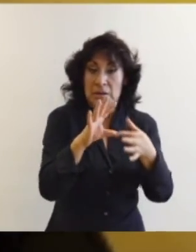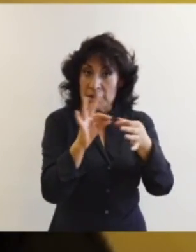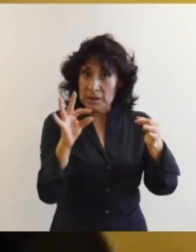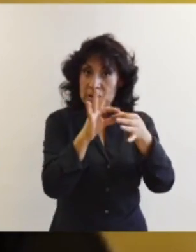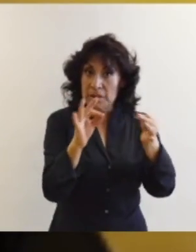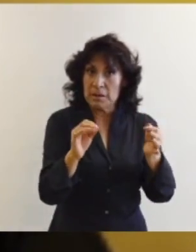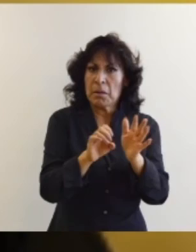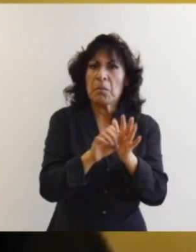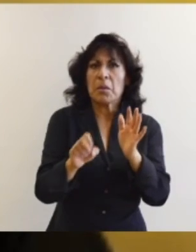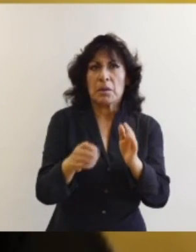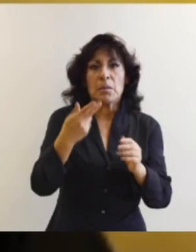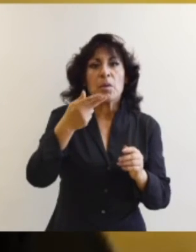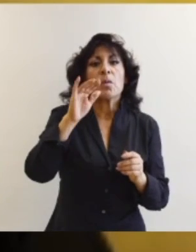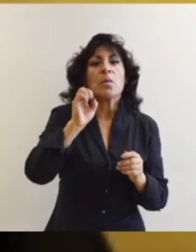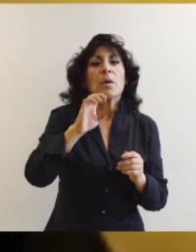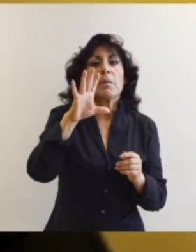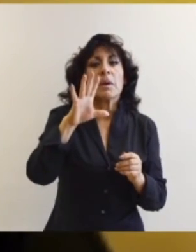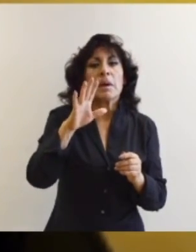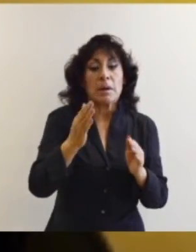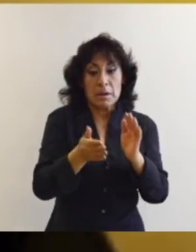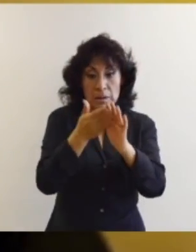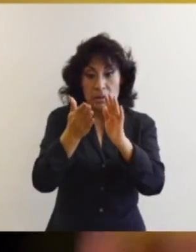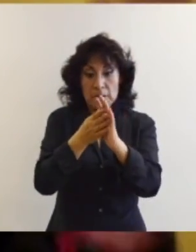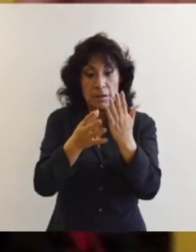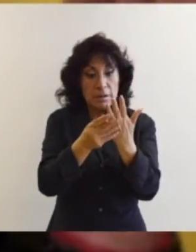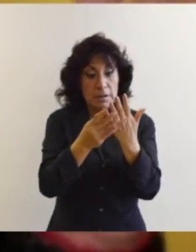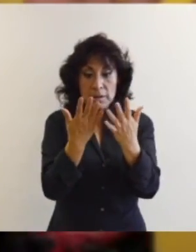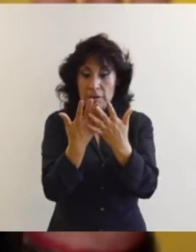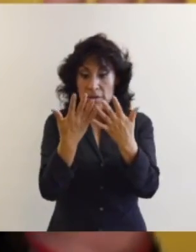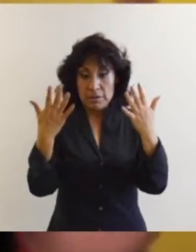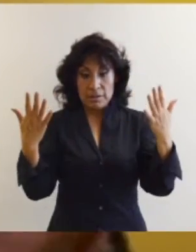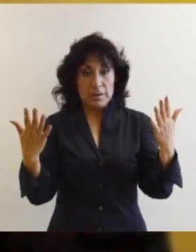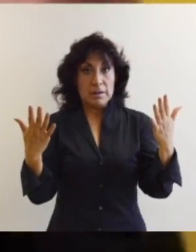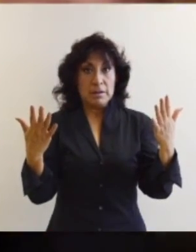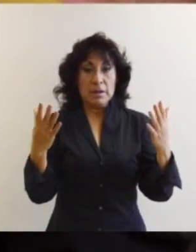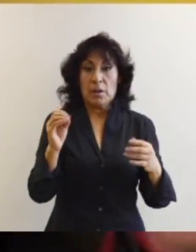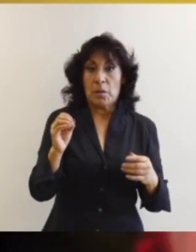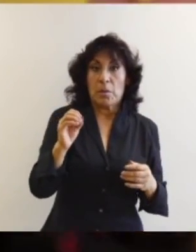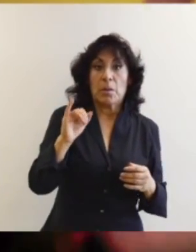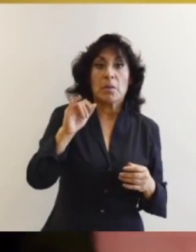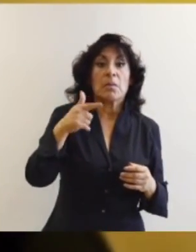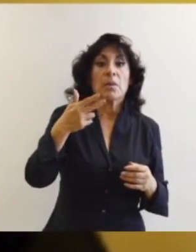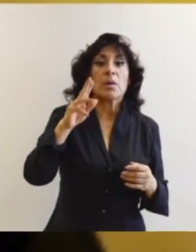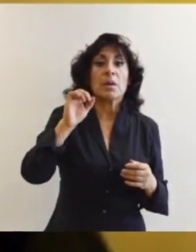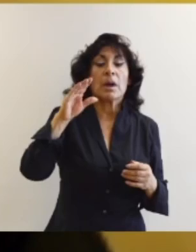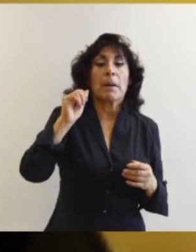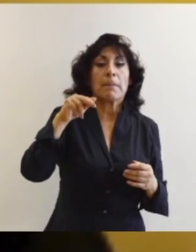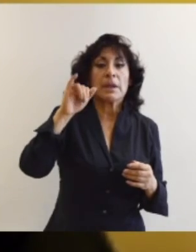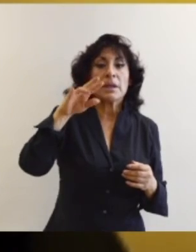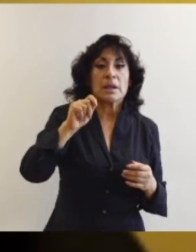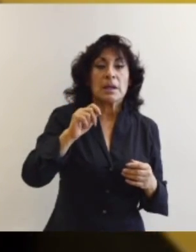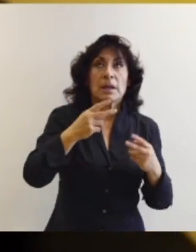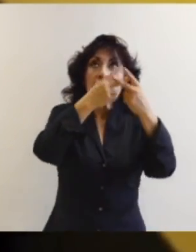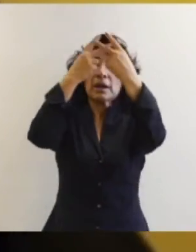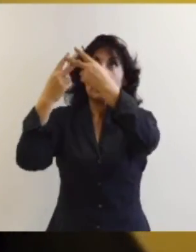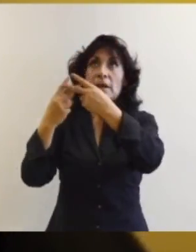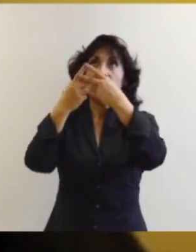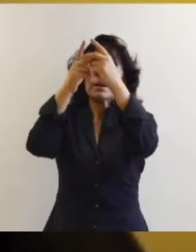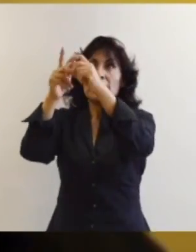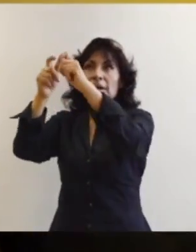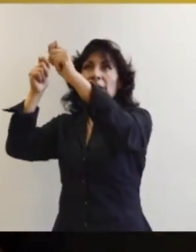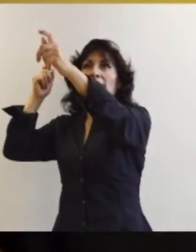les adornaban. Huemac, el constructor, el de las manos grandes.